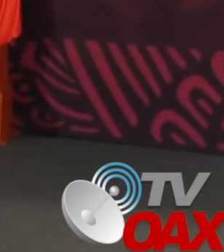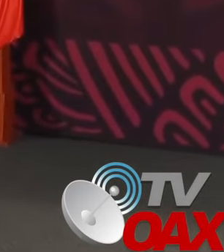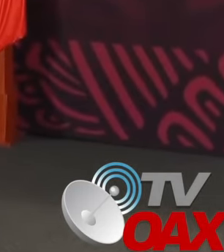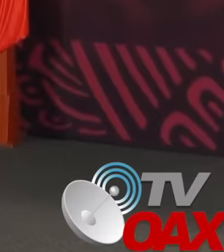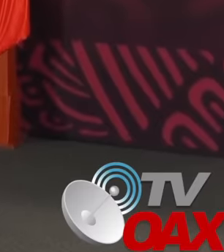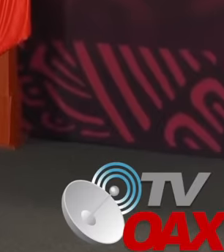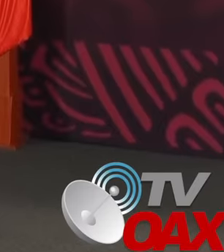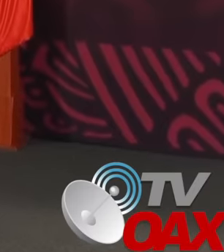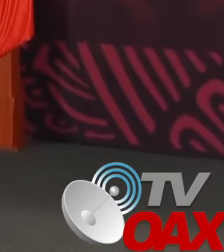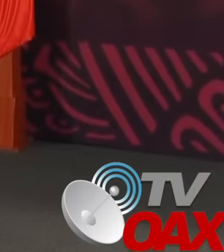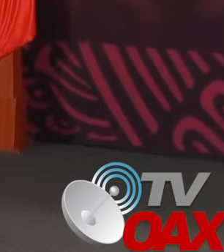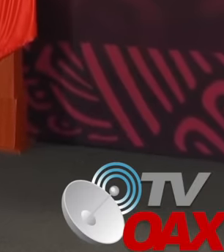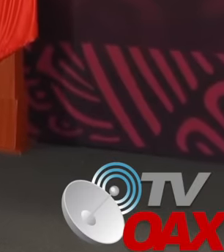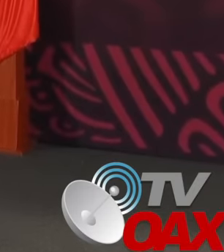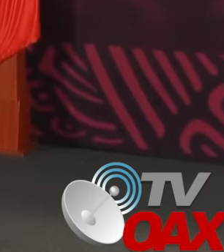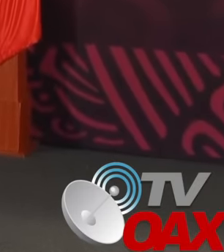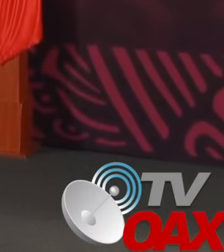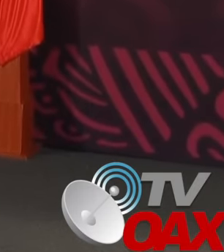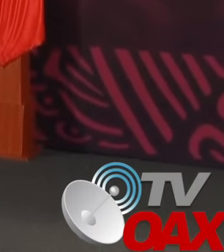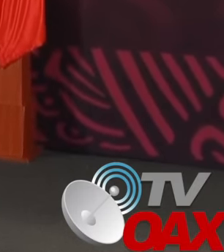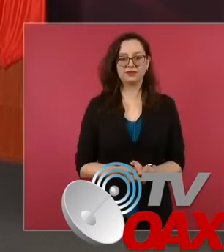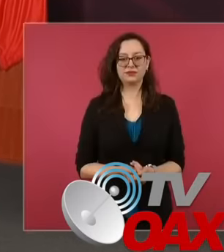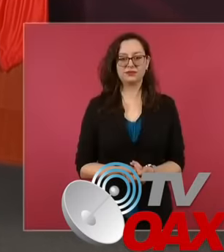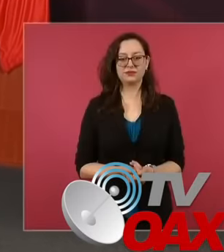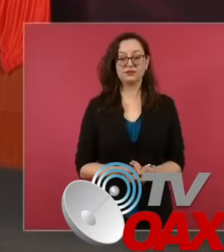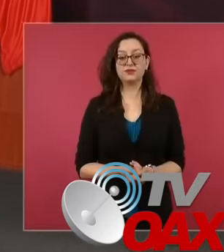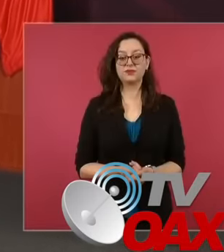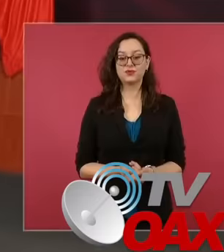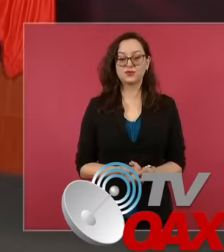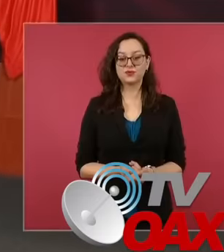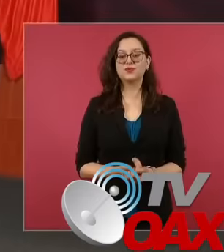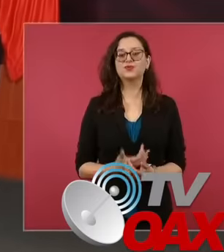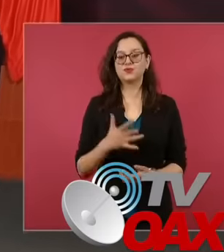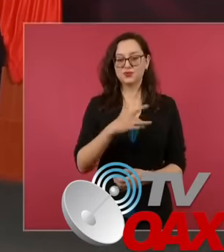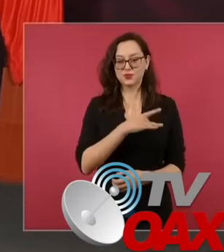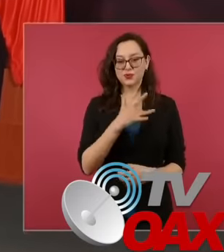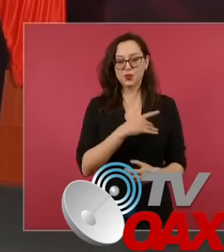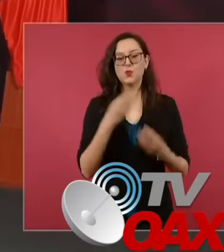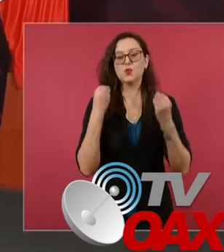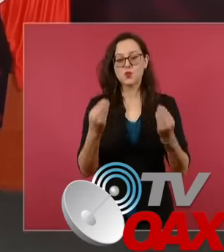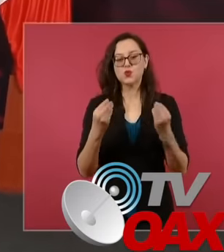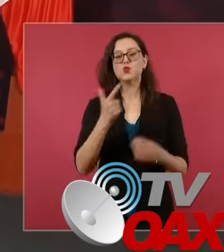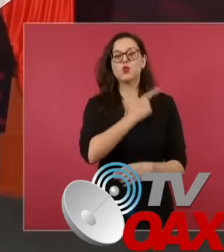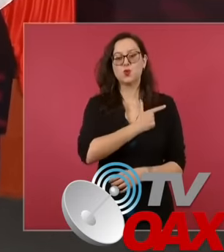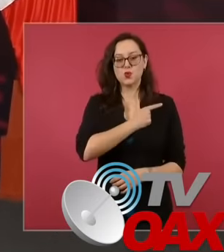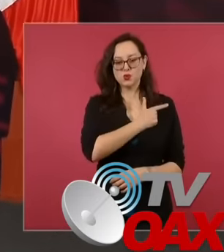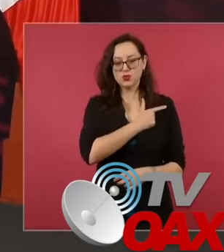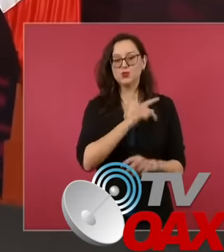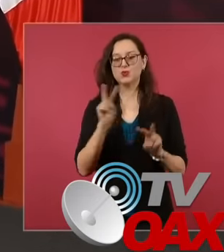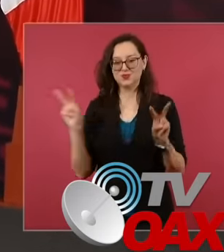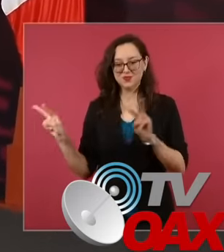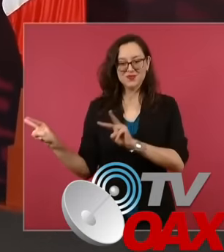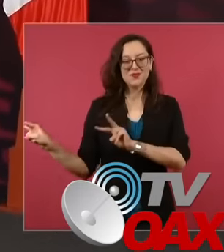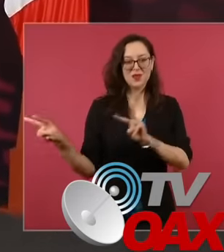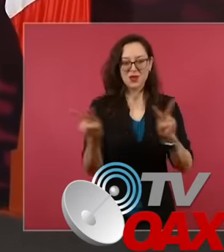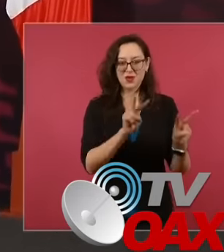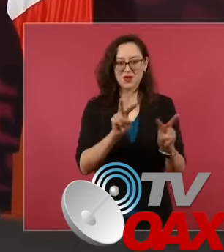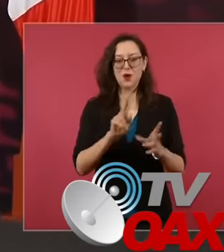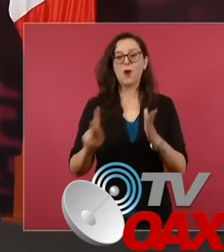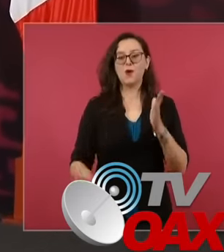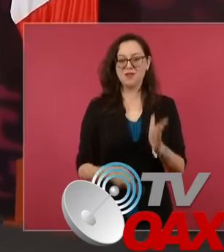donde la doctora Claudia Sheinbaum llega muy feliz a dar su primera conferencia de prensa.